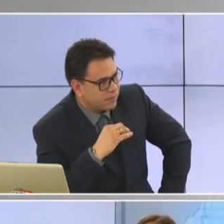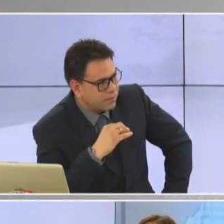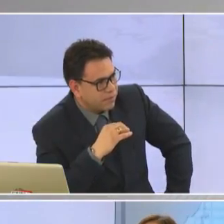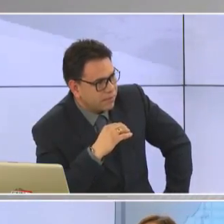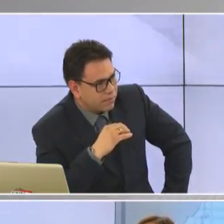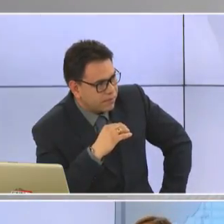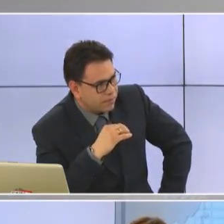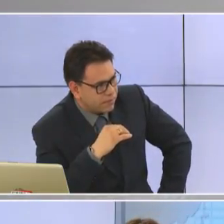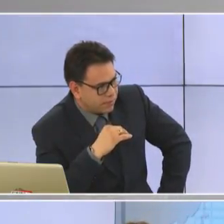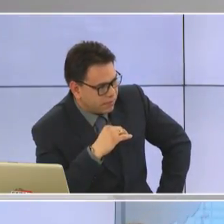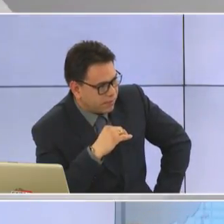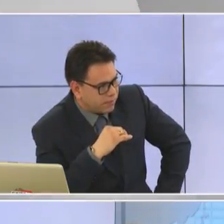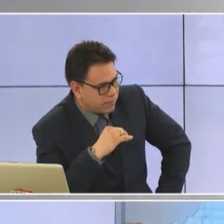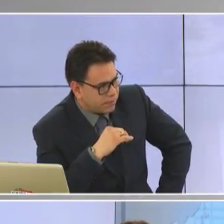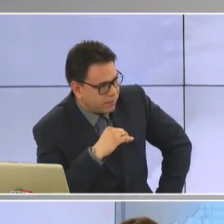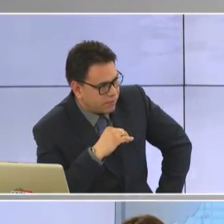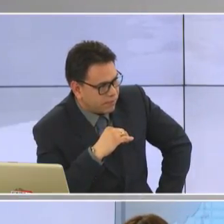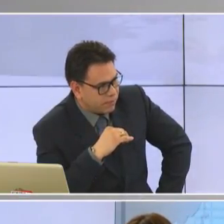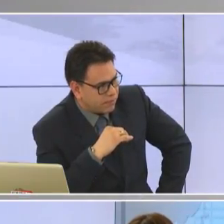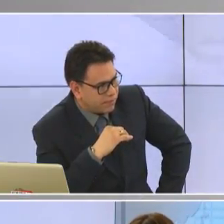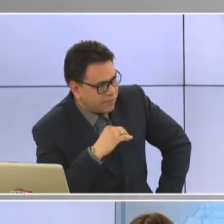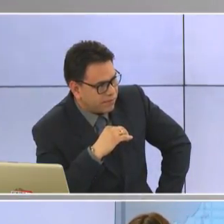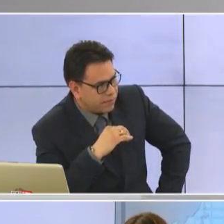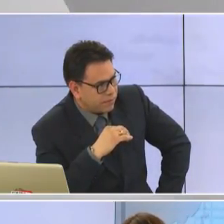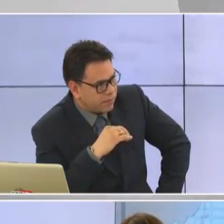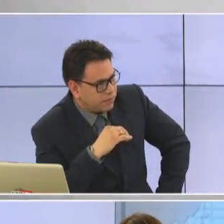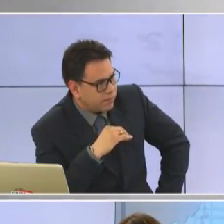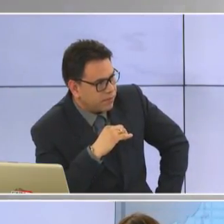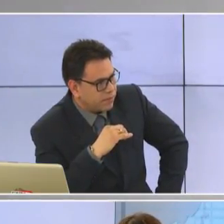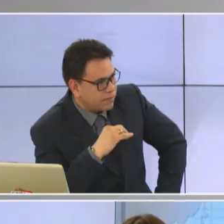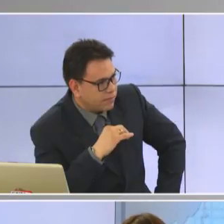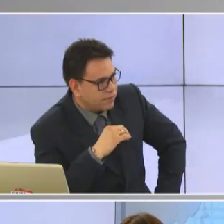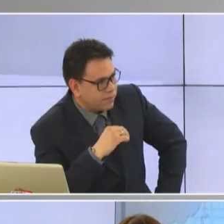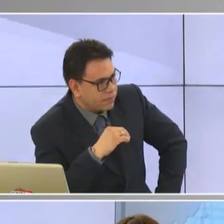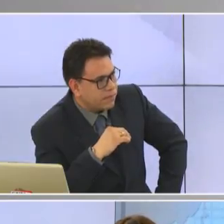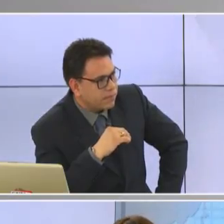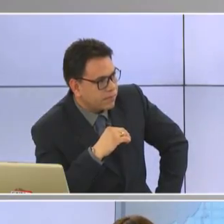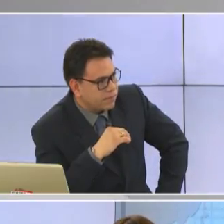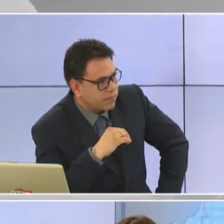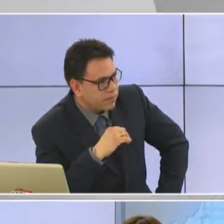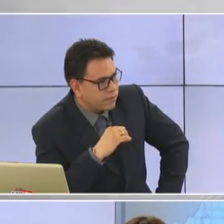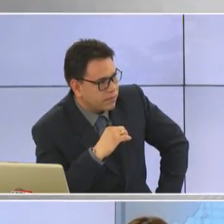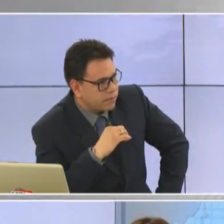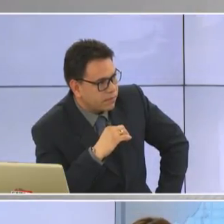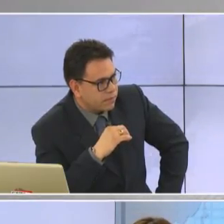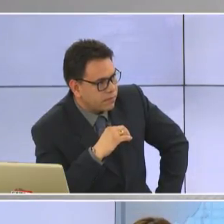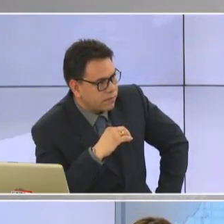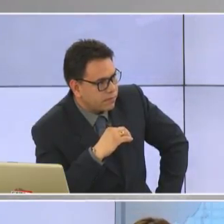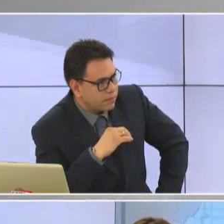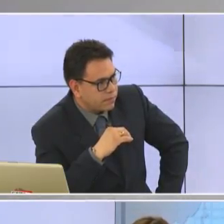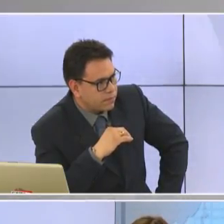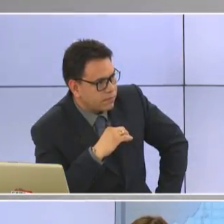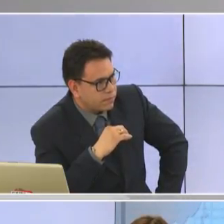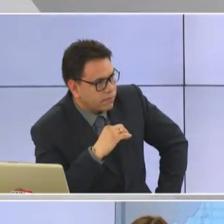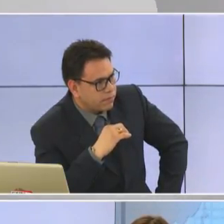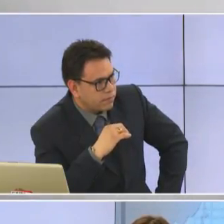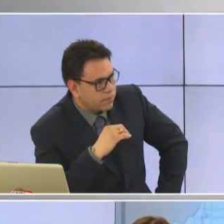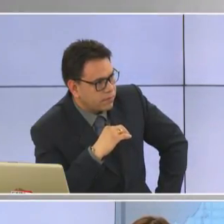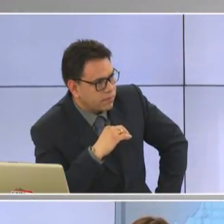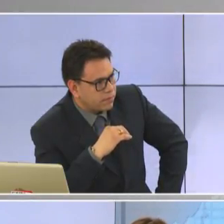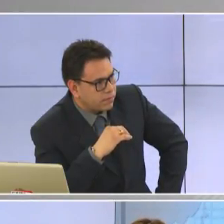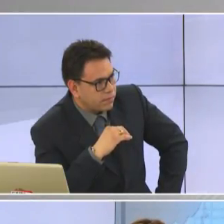Castañeda no sabe cómo eligieron a estas personas. Entonces lo más fácil es lavarse las manos. Lo que nosotros tenemos que hacer